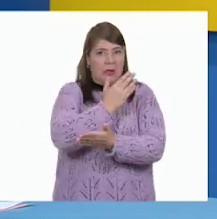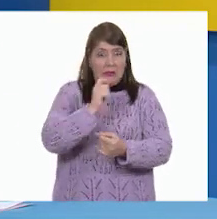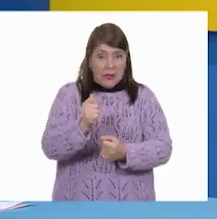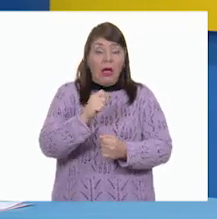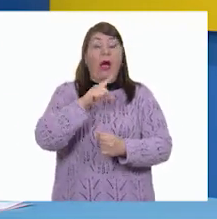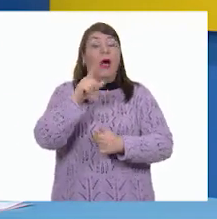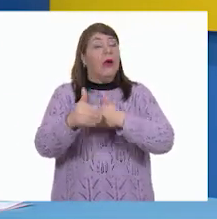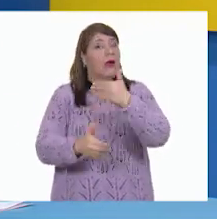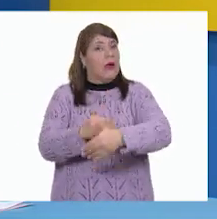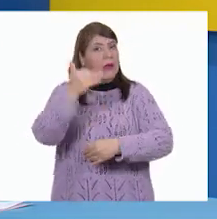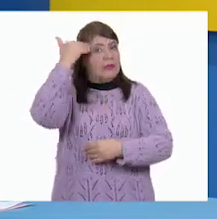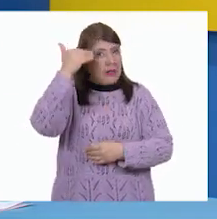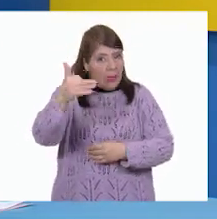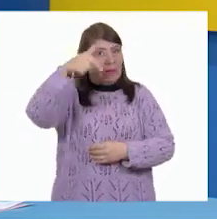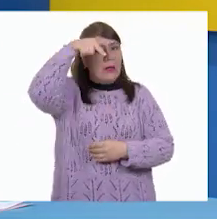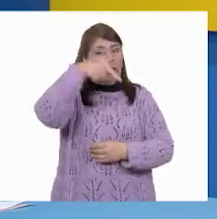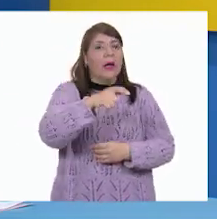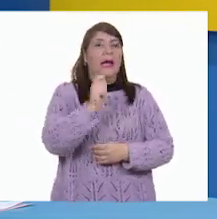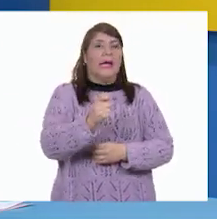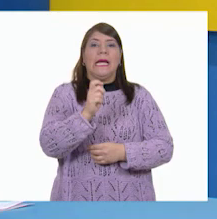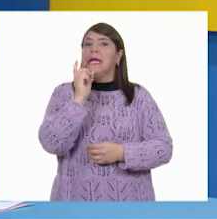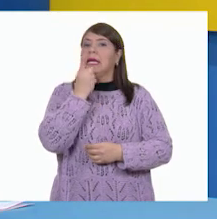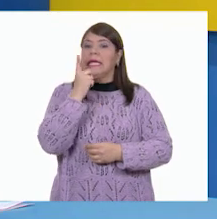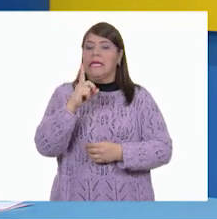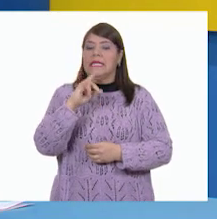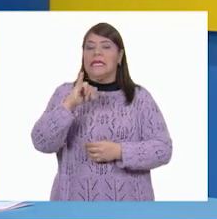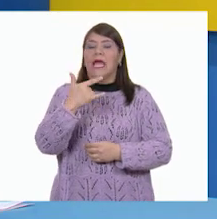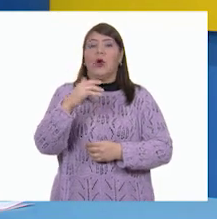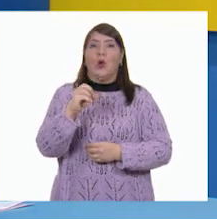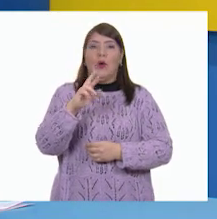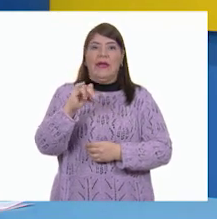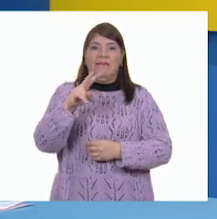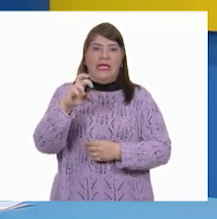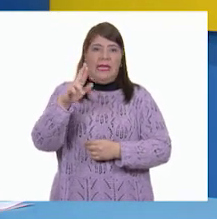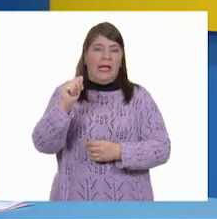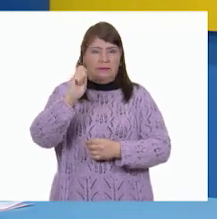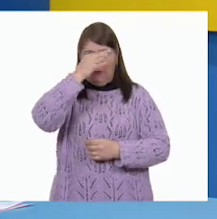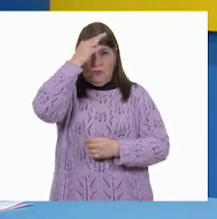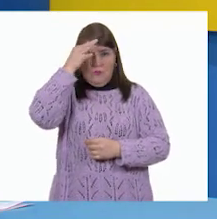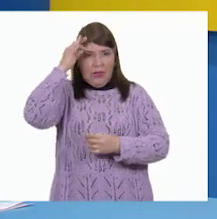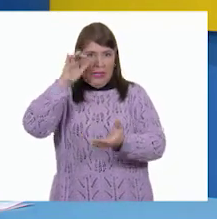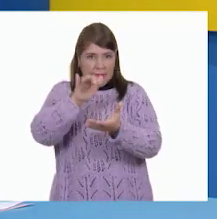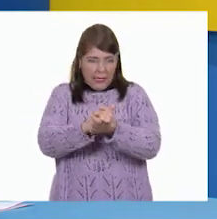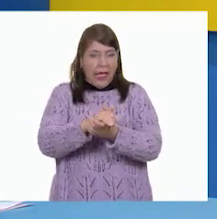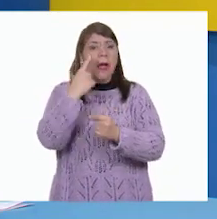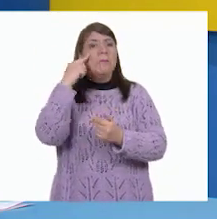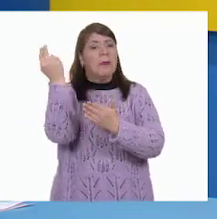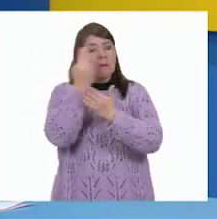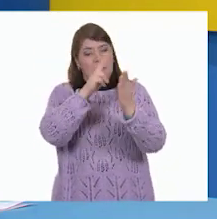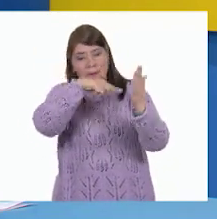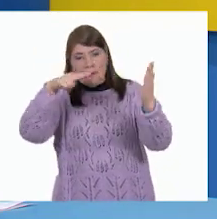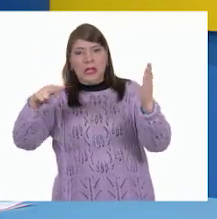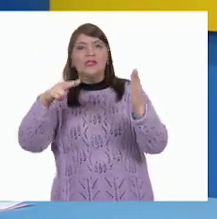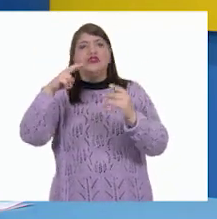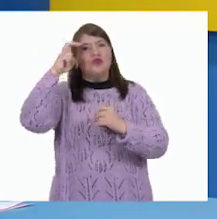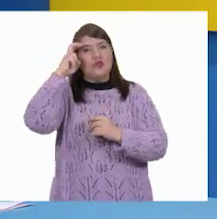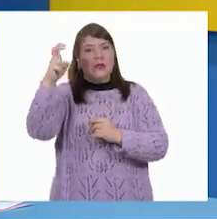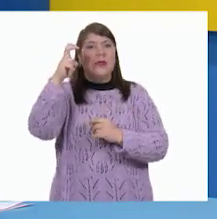después, tiempo después, el muralista Diego Rivera pintara en su famosísimo mural Sueño de una tarde dominical en la